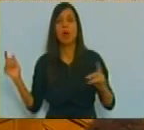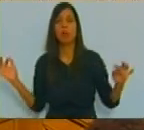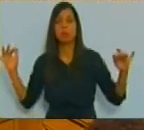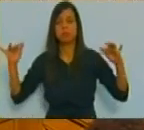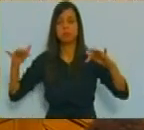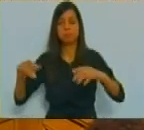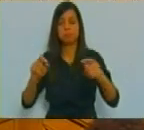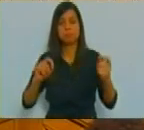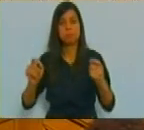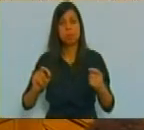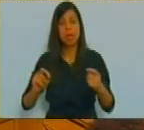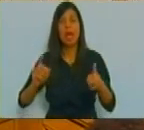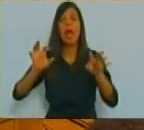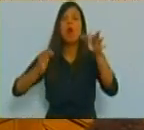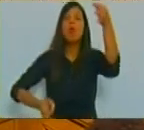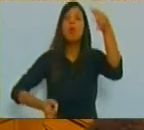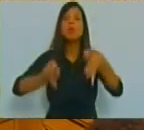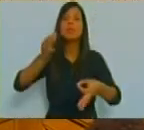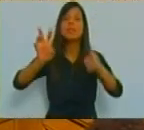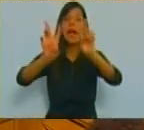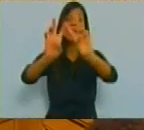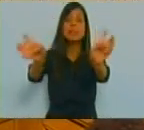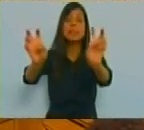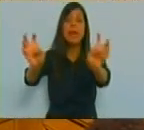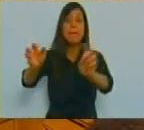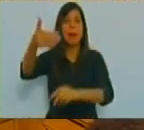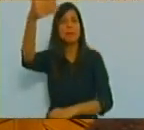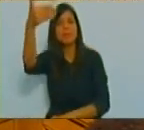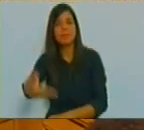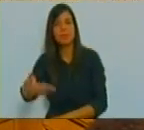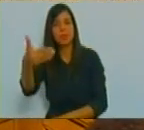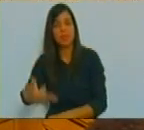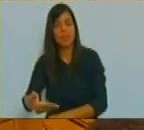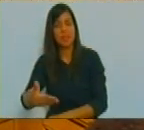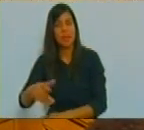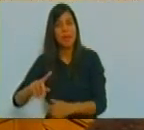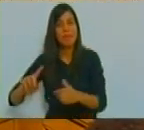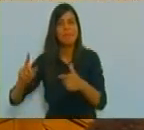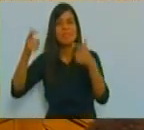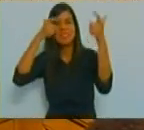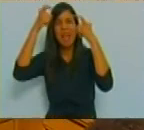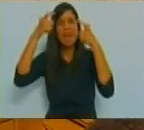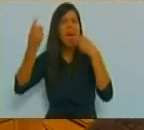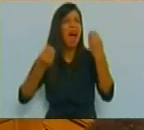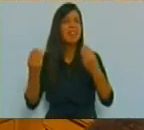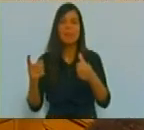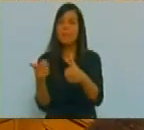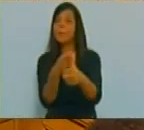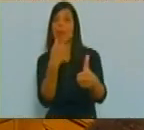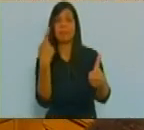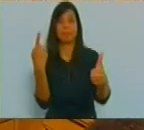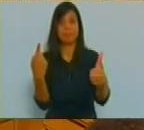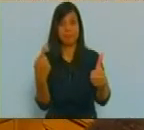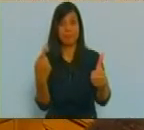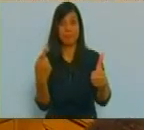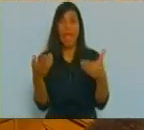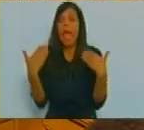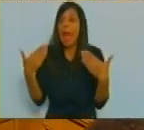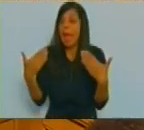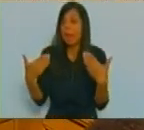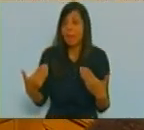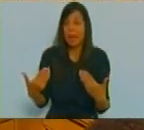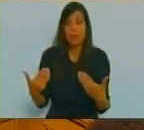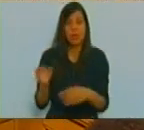era urgente y lo primero que hace recordemos fue un decreto de emergencia para